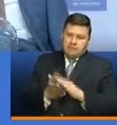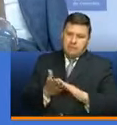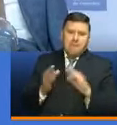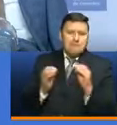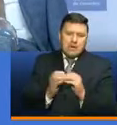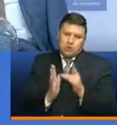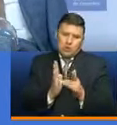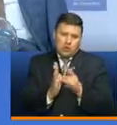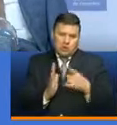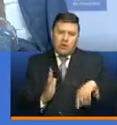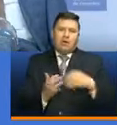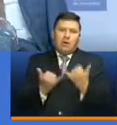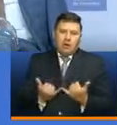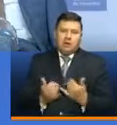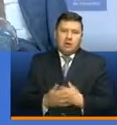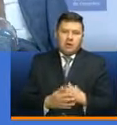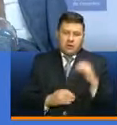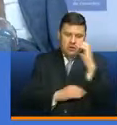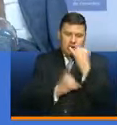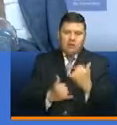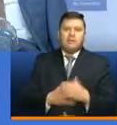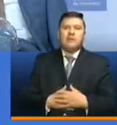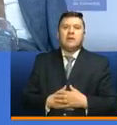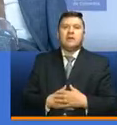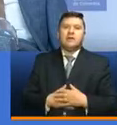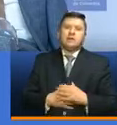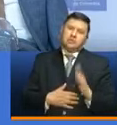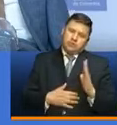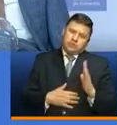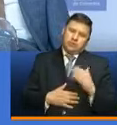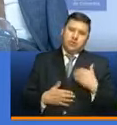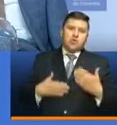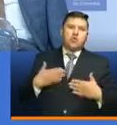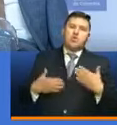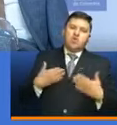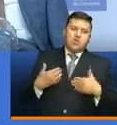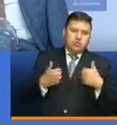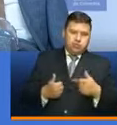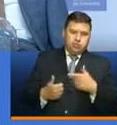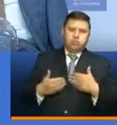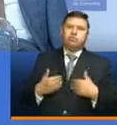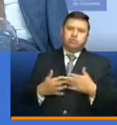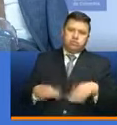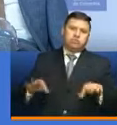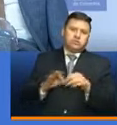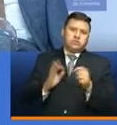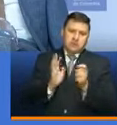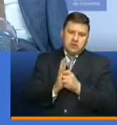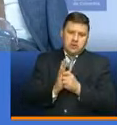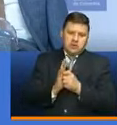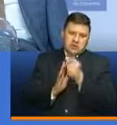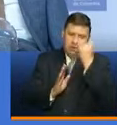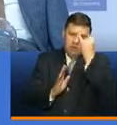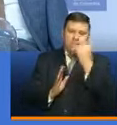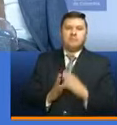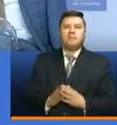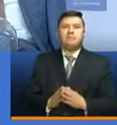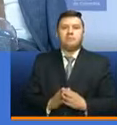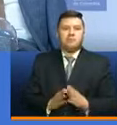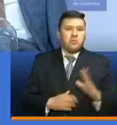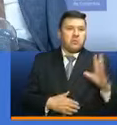más urgentes que tiene el país en este momento y por eso nos alegró mucho hacer parte de esta iniciativa.